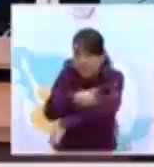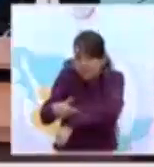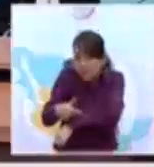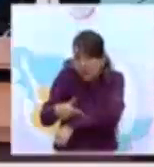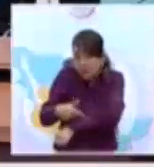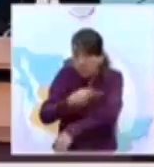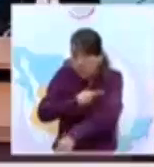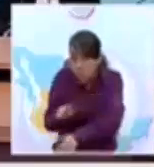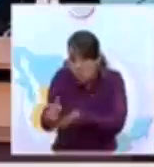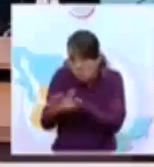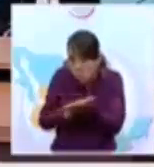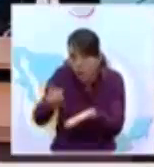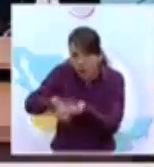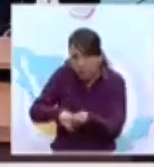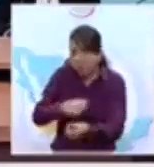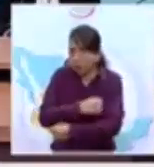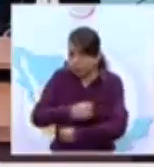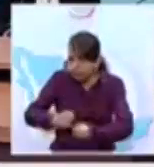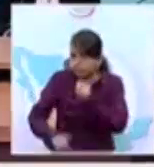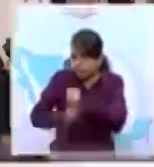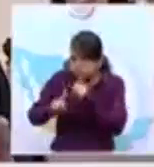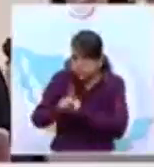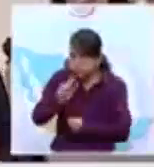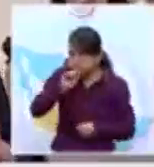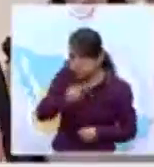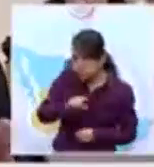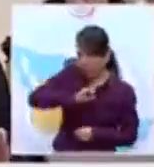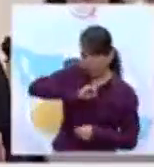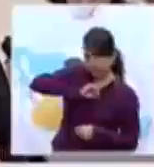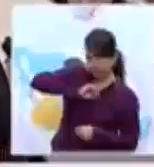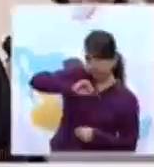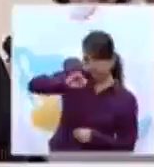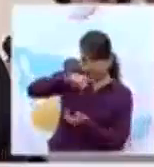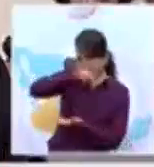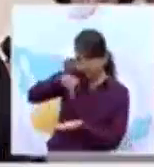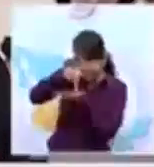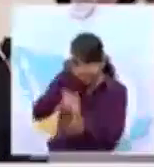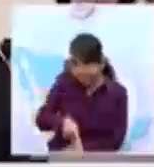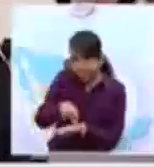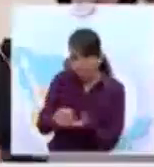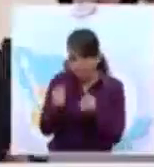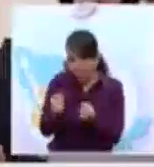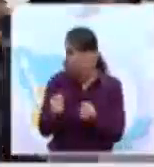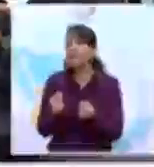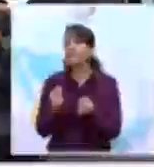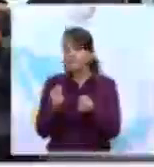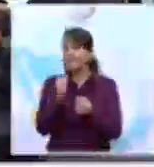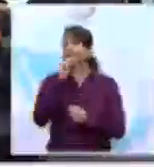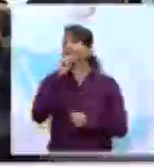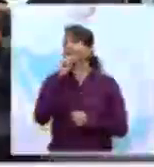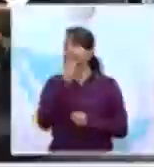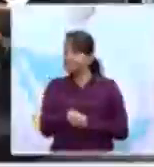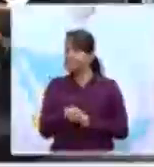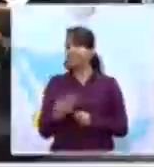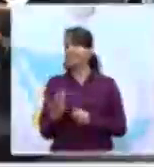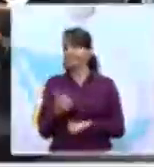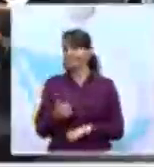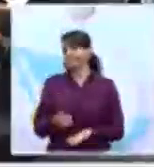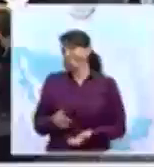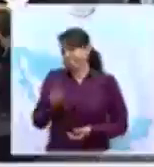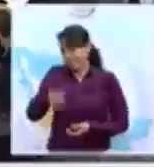por un problema de obesidad. Y cuando ya uno analiza el problema a fondo, epidemiológico y fisiológicamente, pues se da cuenta